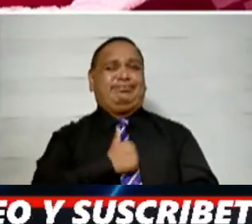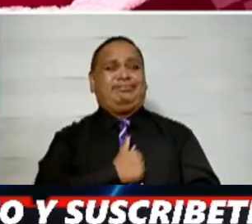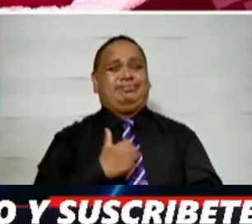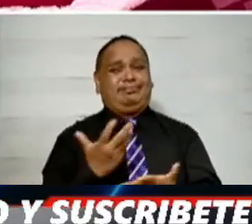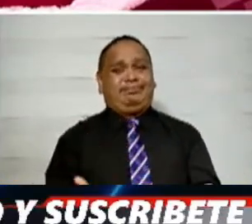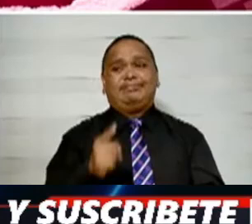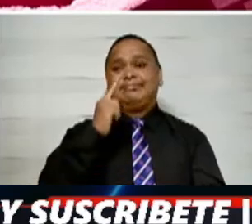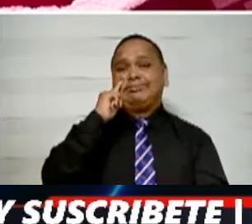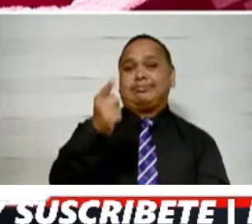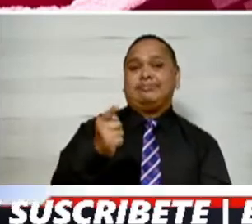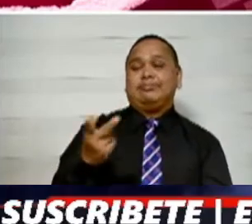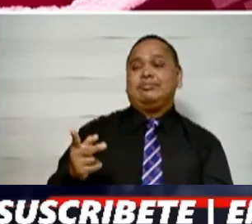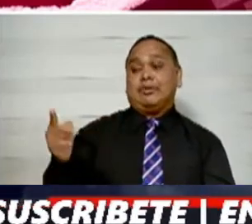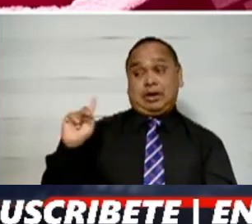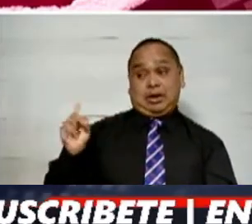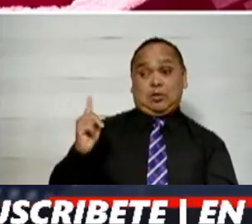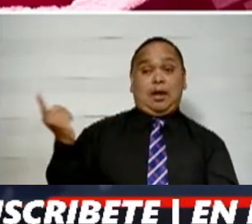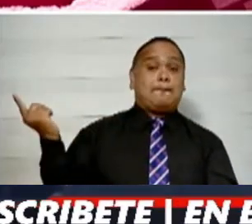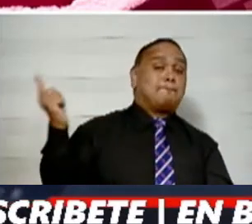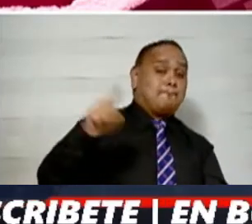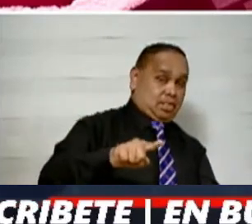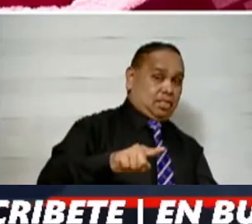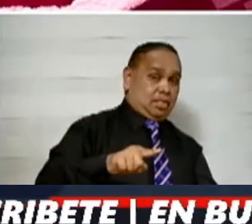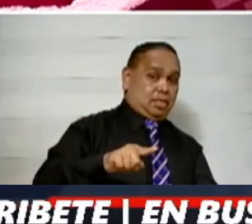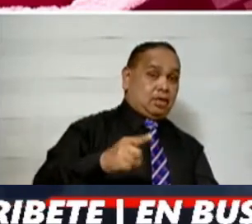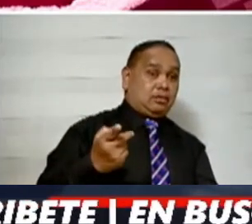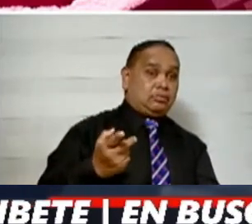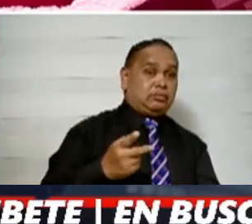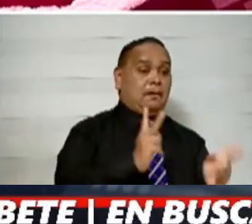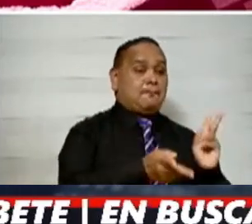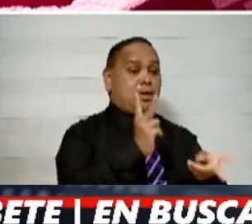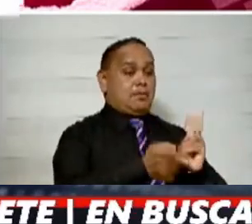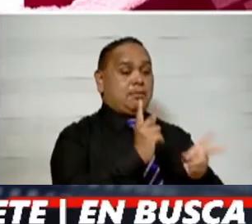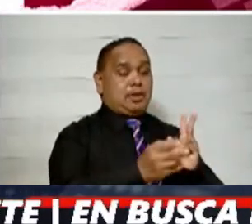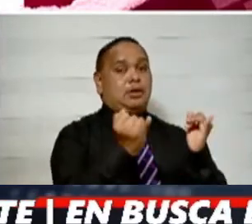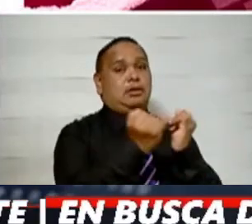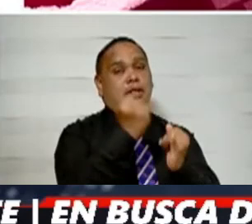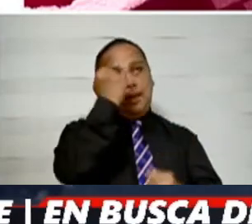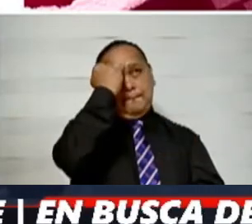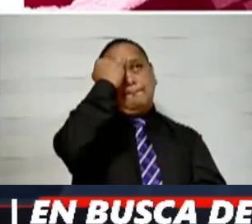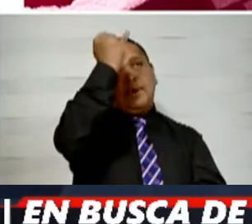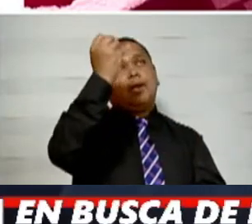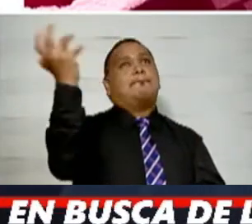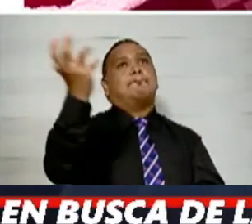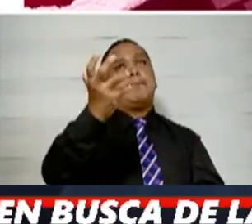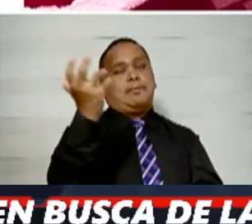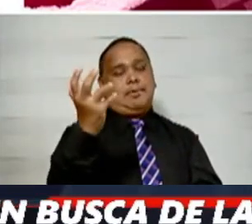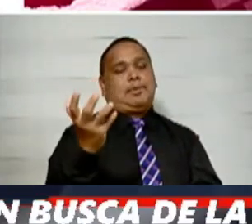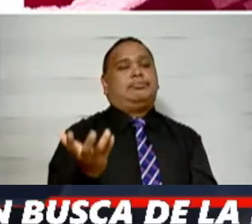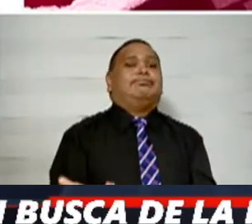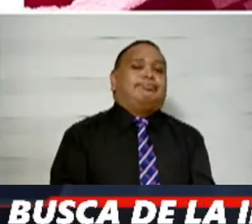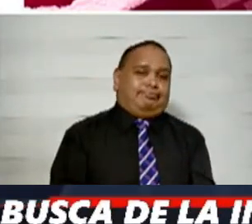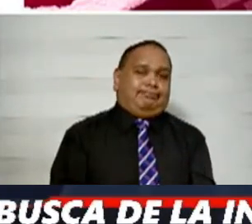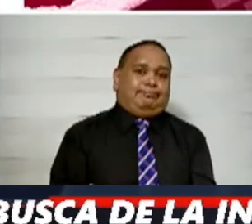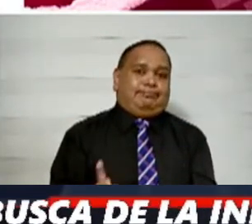que supuestamente usted da indicaciones de los, pues de las pláticas. Que ya inventaron también ellos, ellos sí que inventan, ¿no? Pero